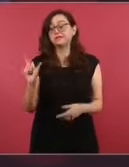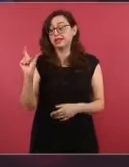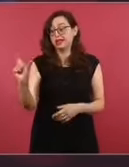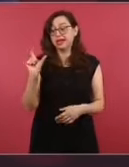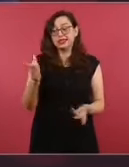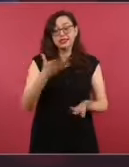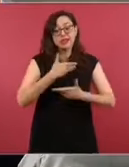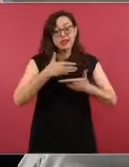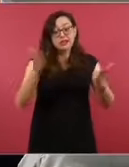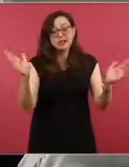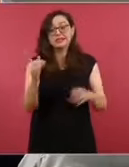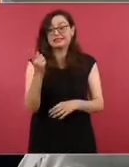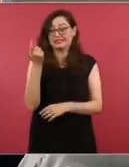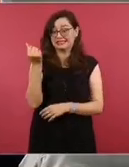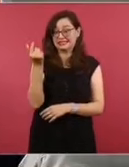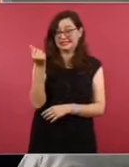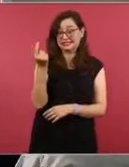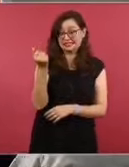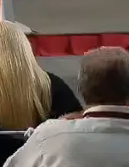efectivo.